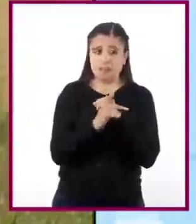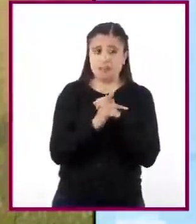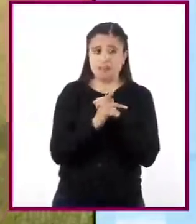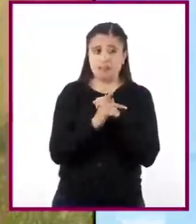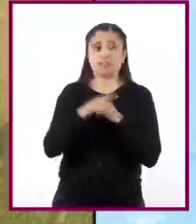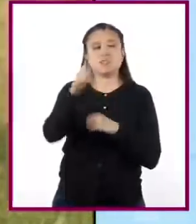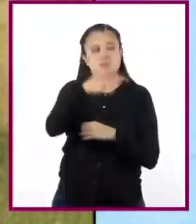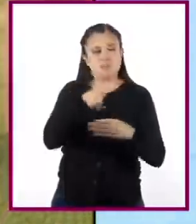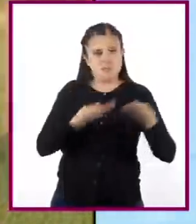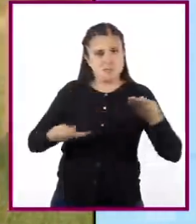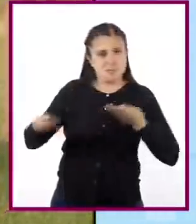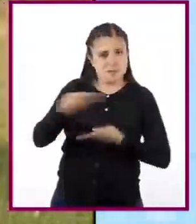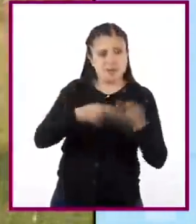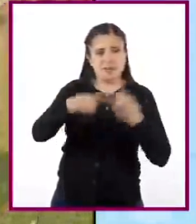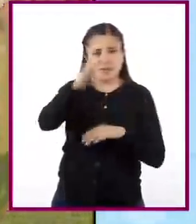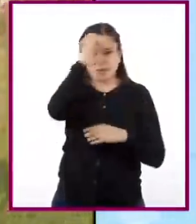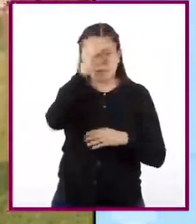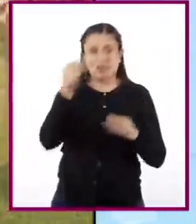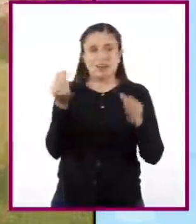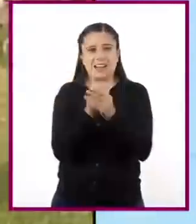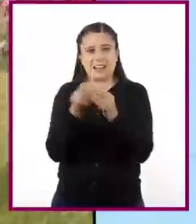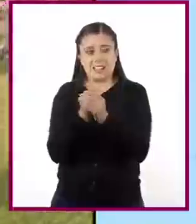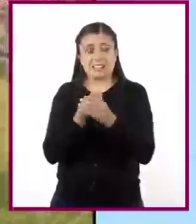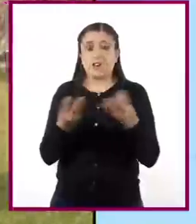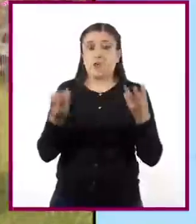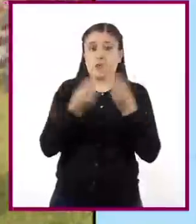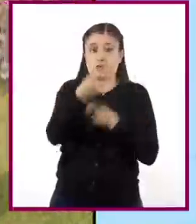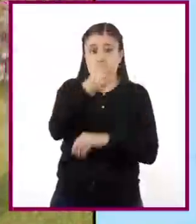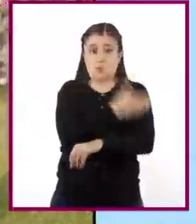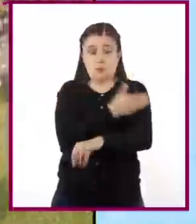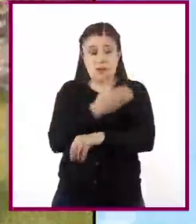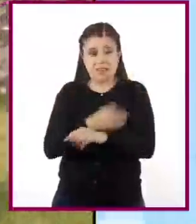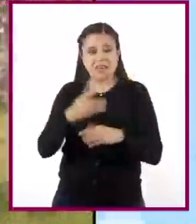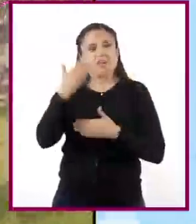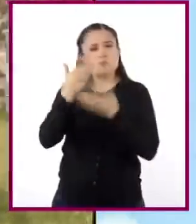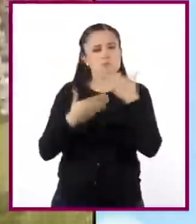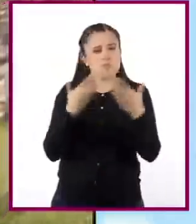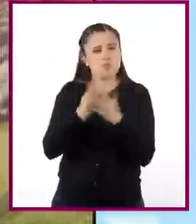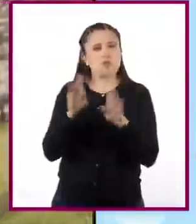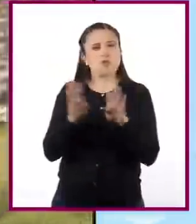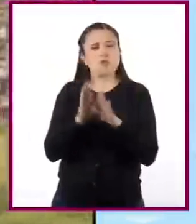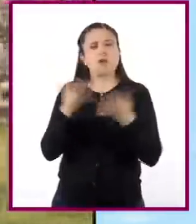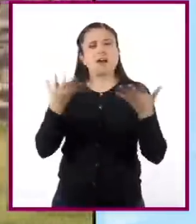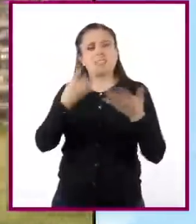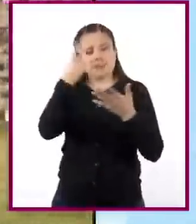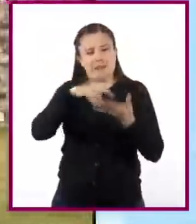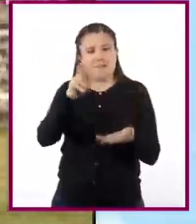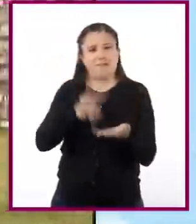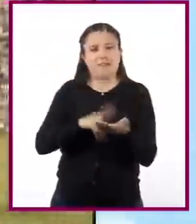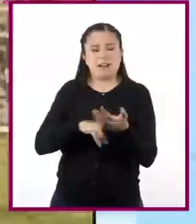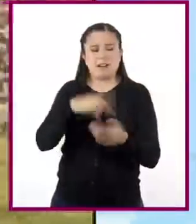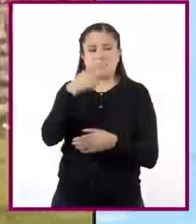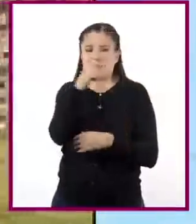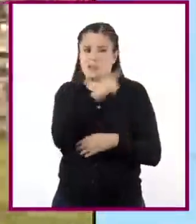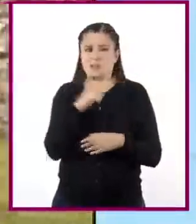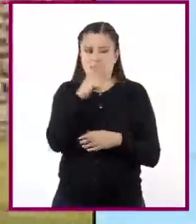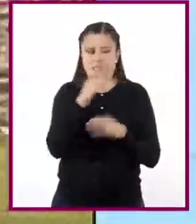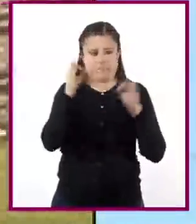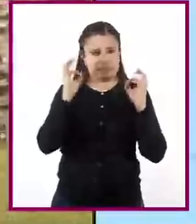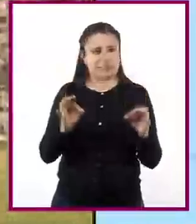país? Comparte tus opiniones en clase y junto con tus compañeros propone alternativas para hacerlos valer de forma efectiva.